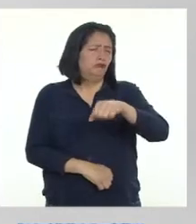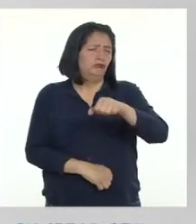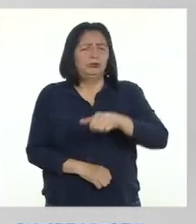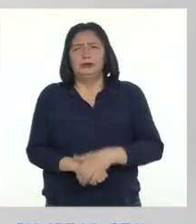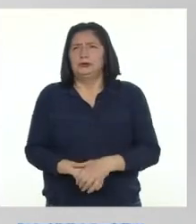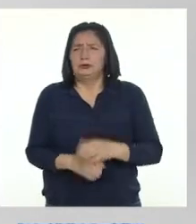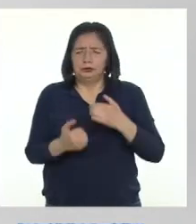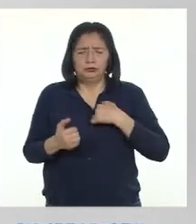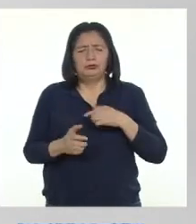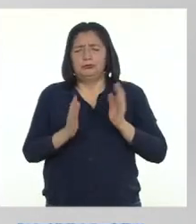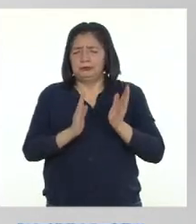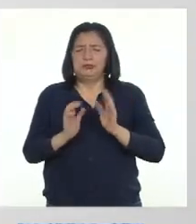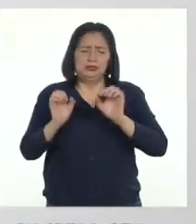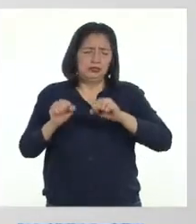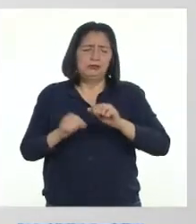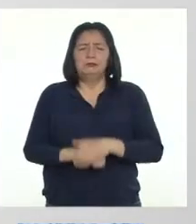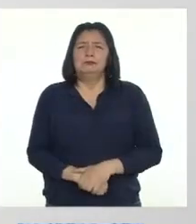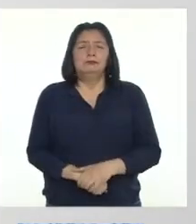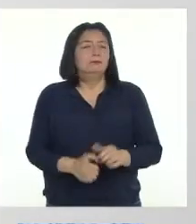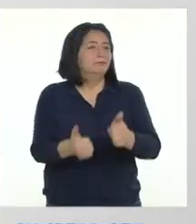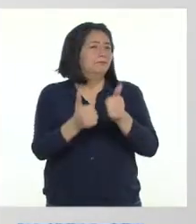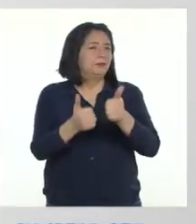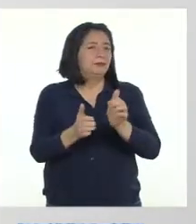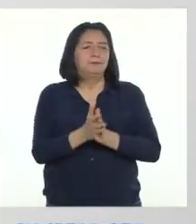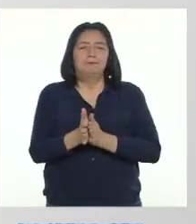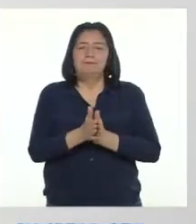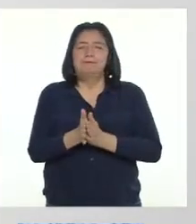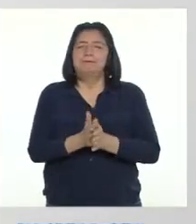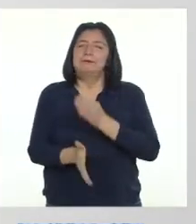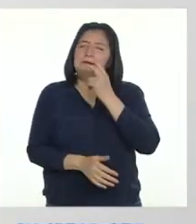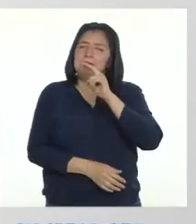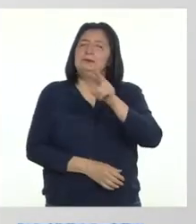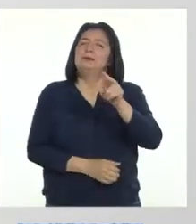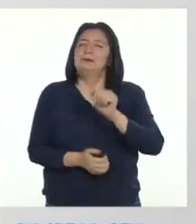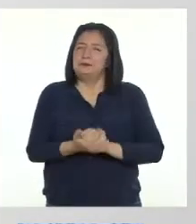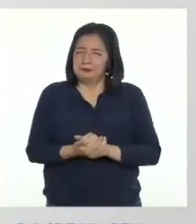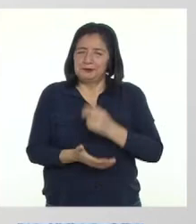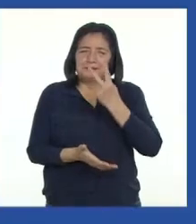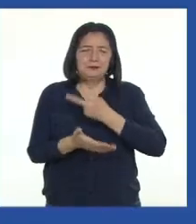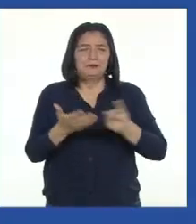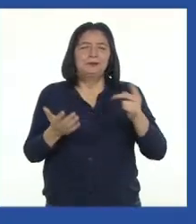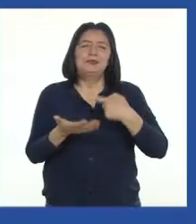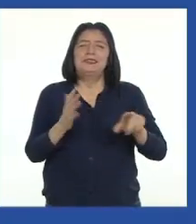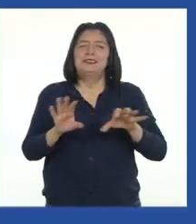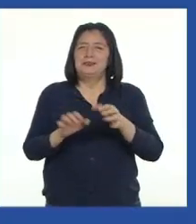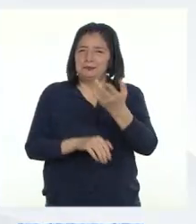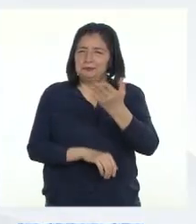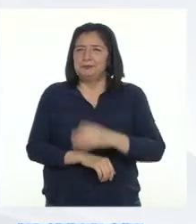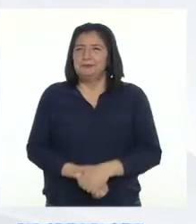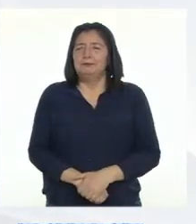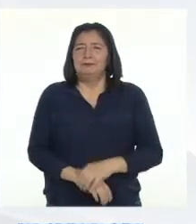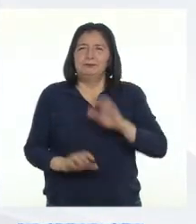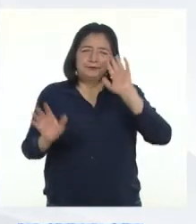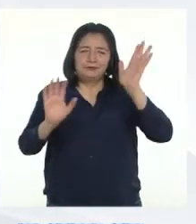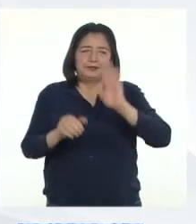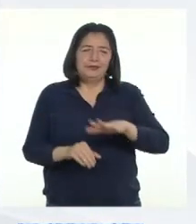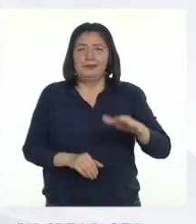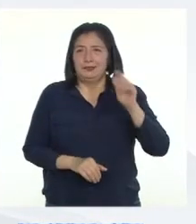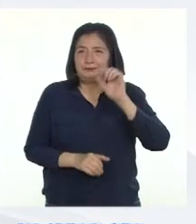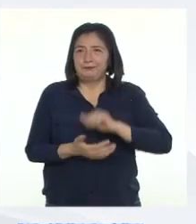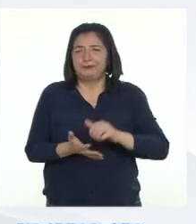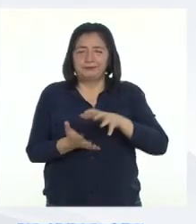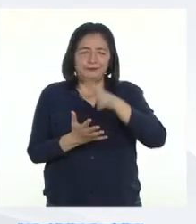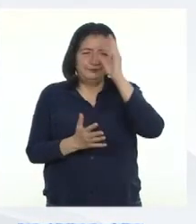sí! Estoy preparada. ¡Perfecto! Vamos a ver tu reto de las 2 semanas. Hola, niños y